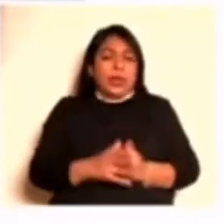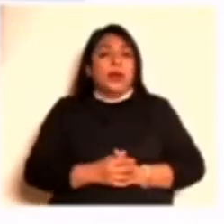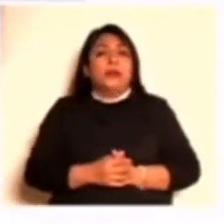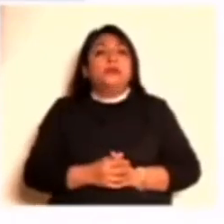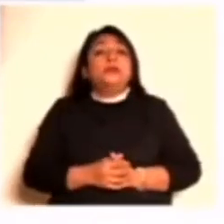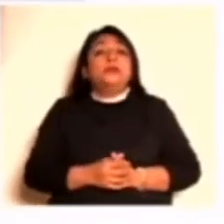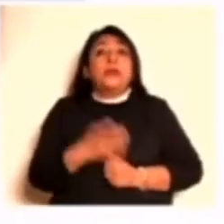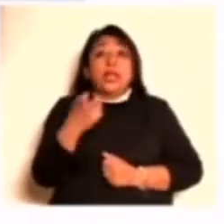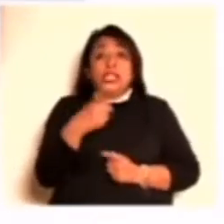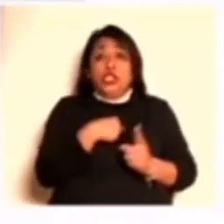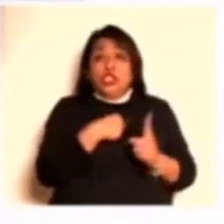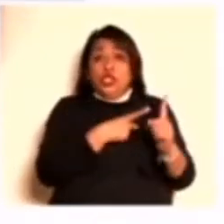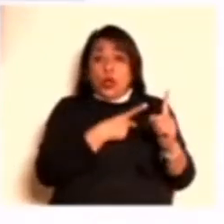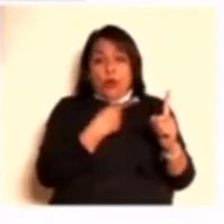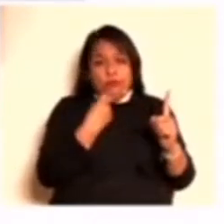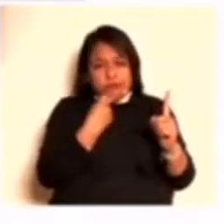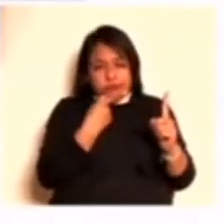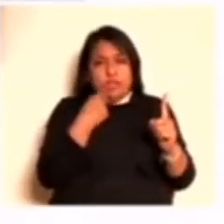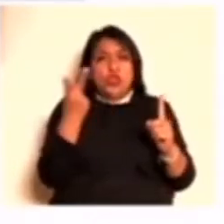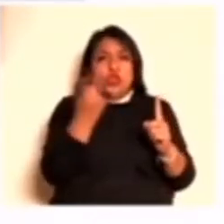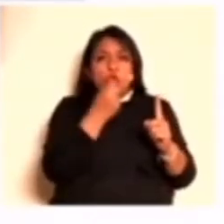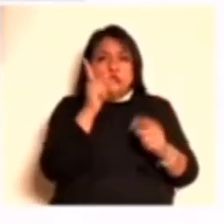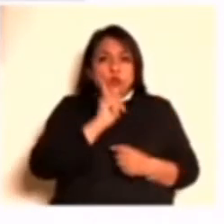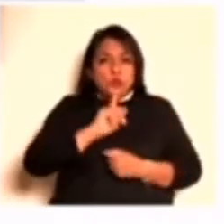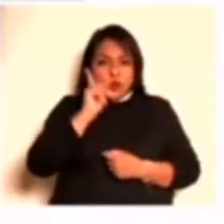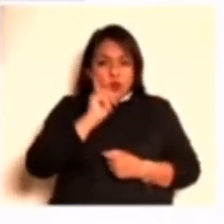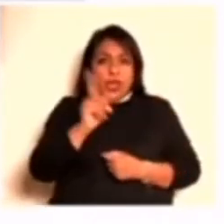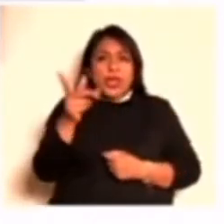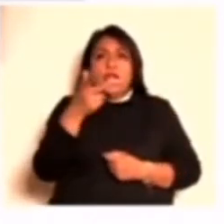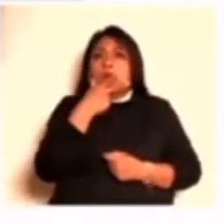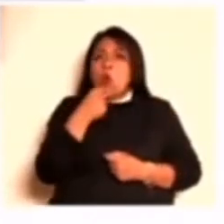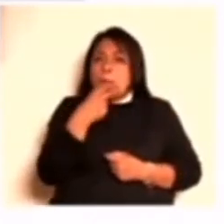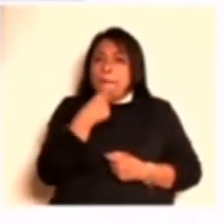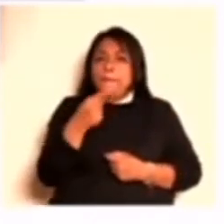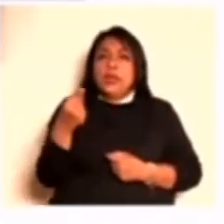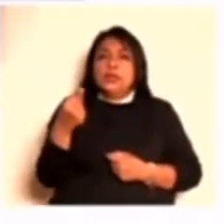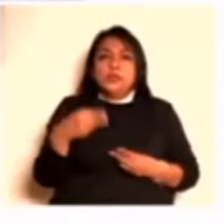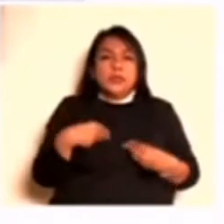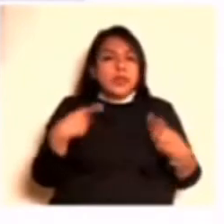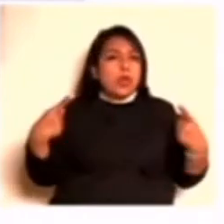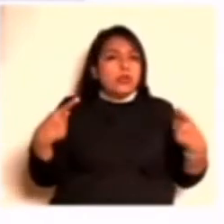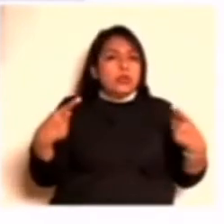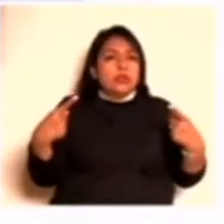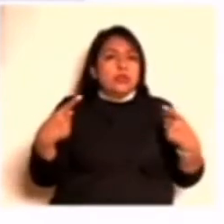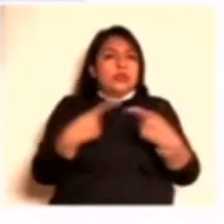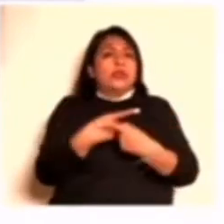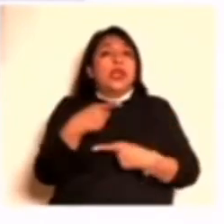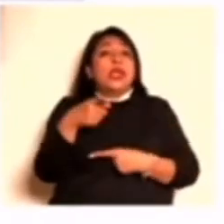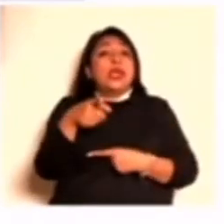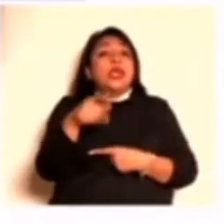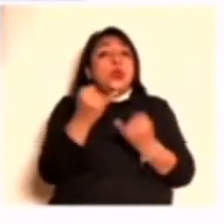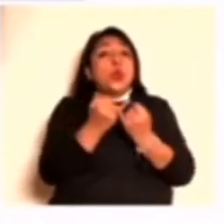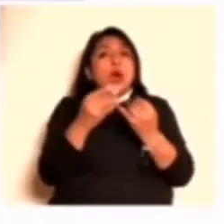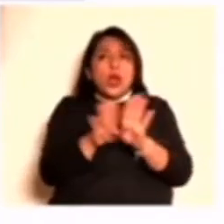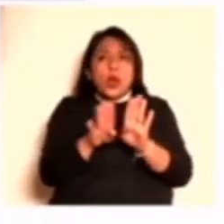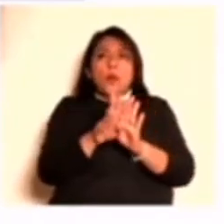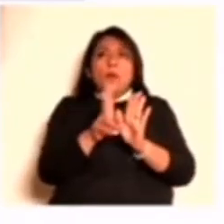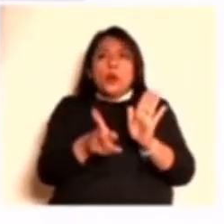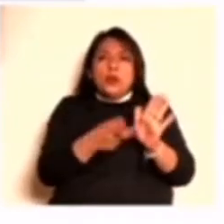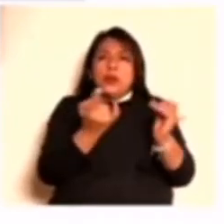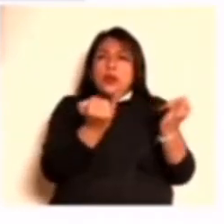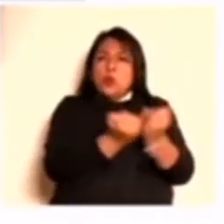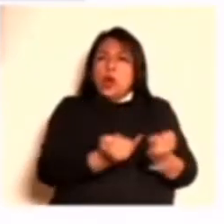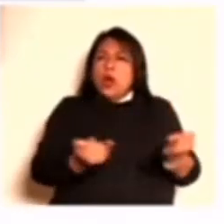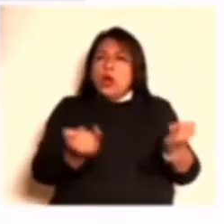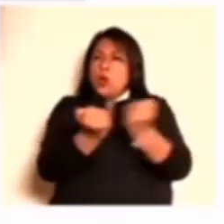Este monólogo habla de estas dos mujeres, de los hombres que se cruzaron en sus vidas, pero sobre todo de cómo se repiten patrones de